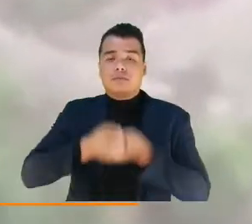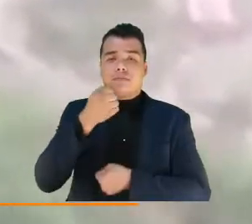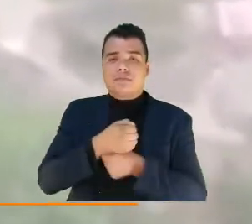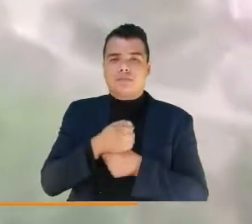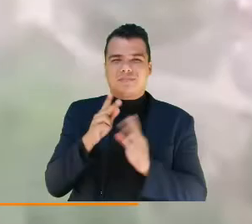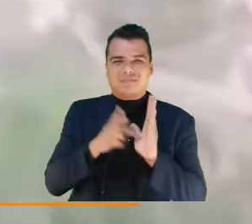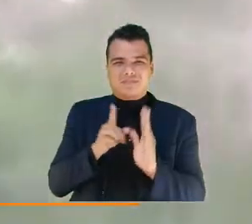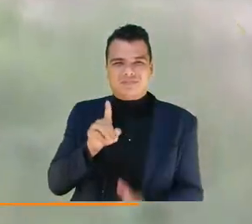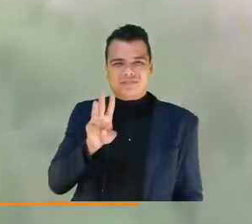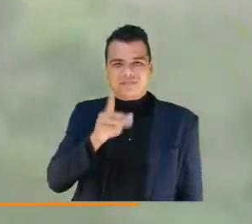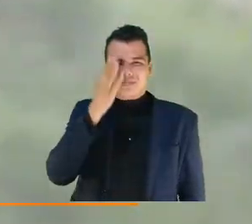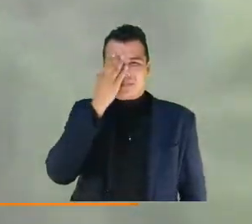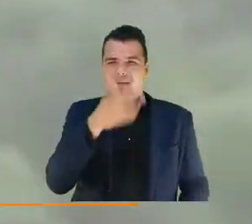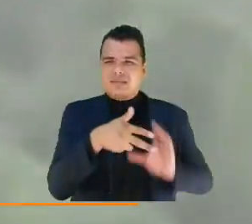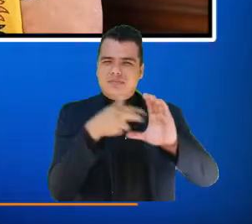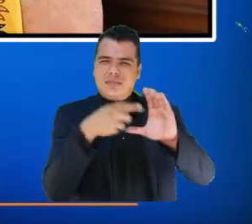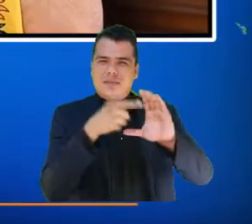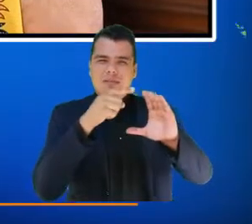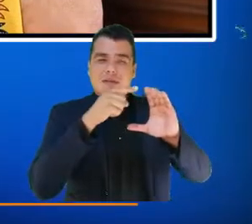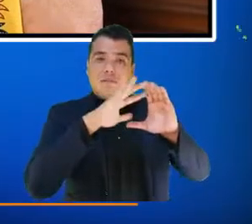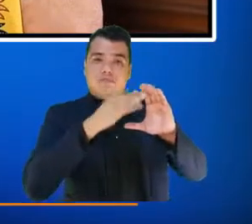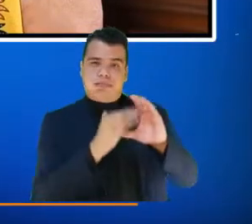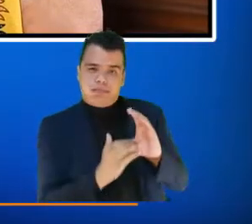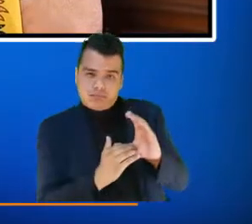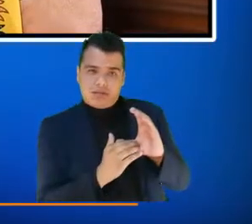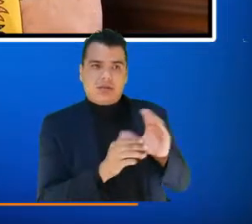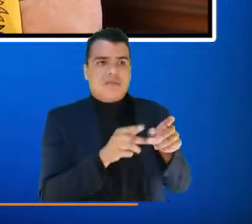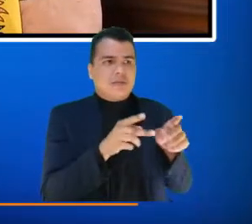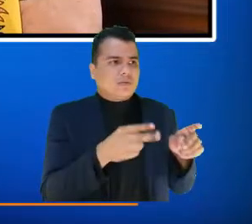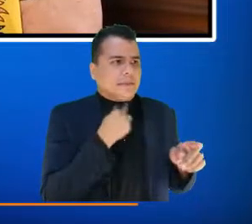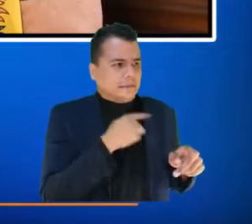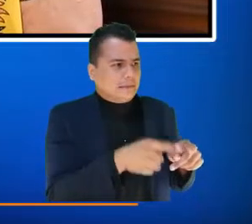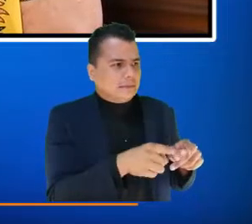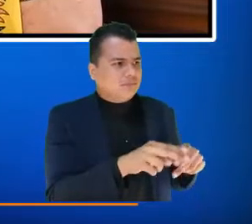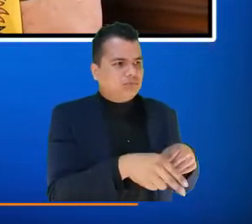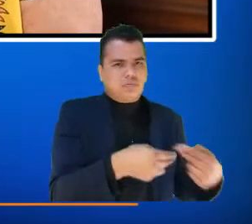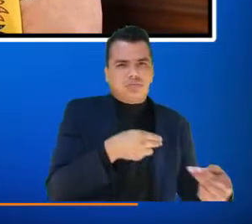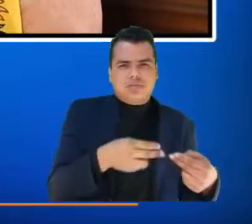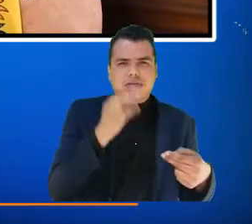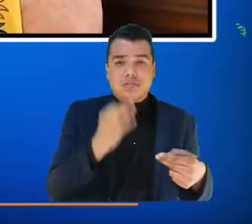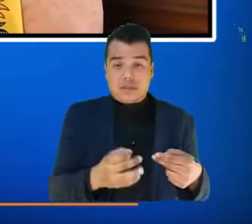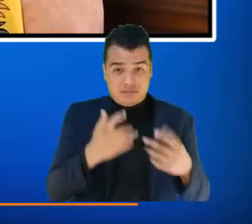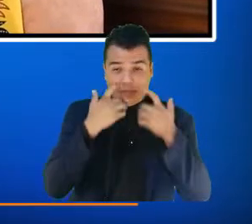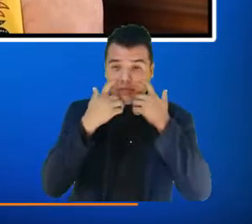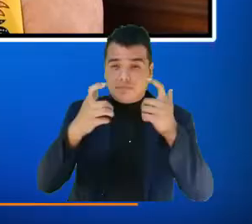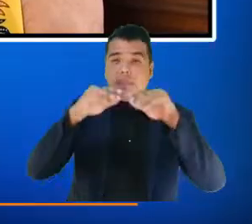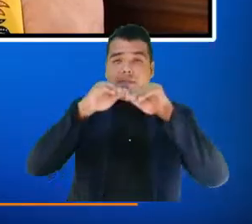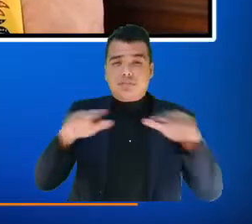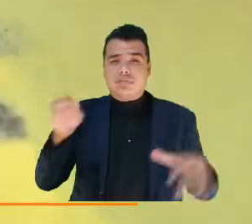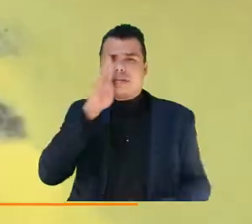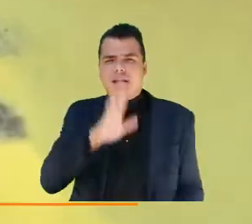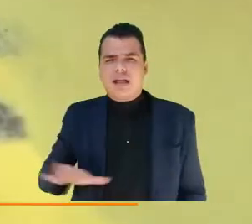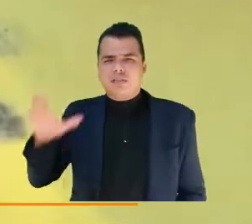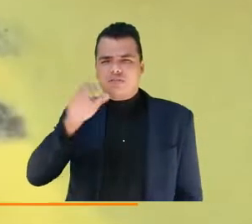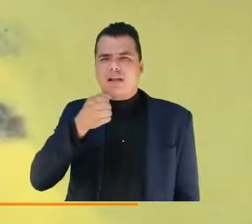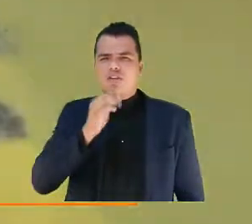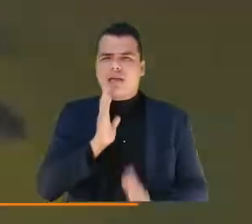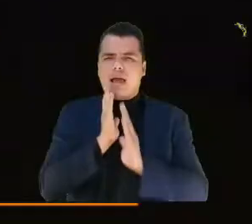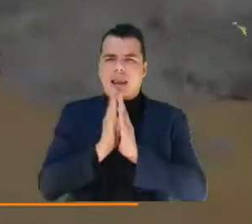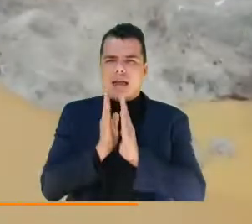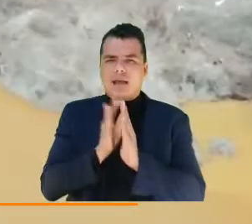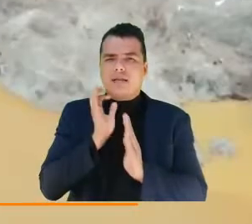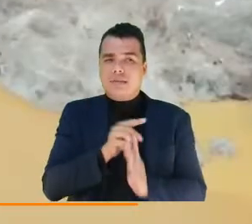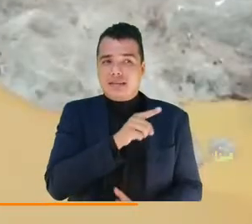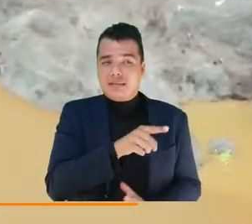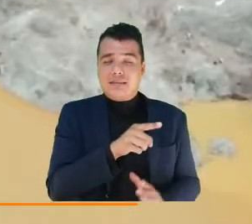2013, hubo una mina que colapsó y se taparon un poco de personas en esa mina. Eso fue una noticia nacional, ¿sí? Ahí,